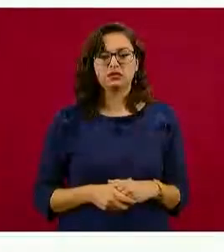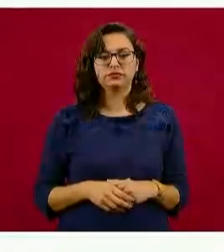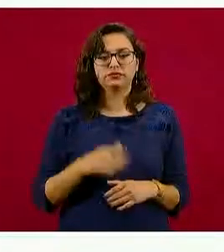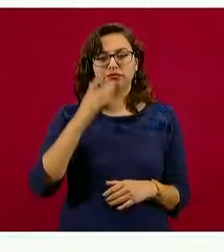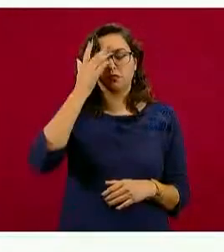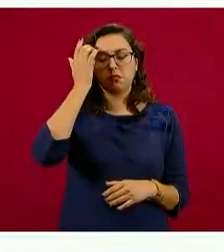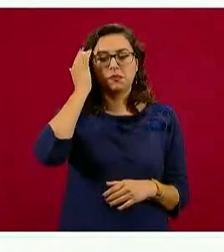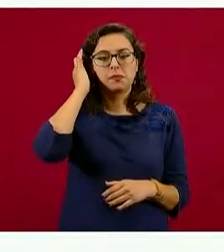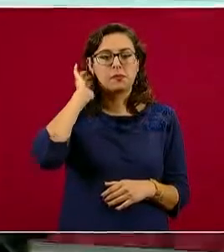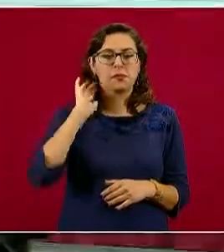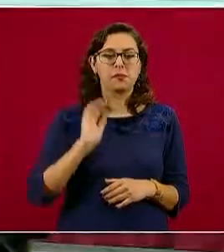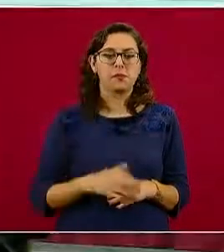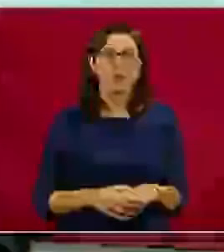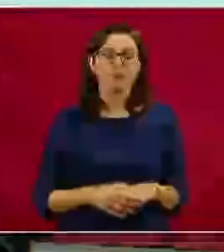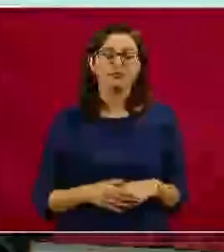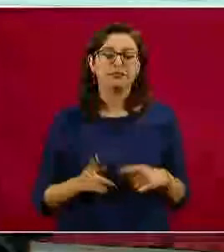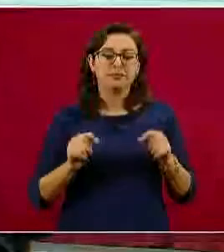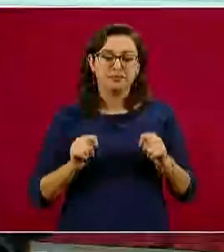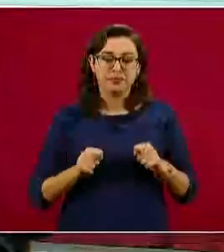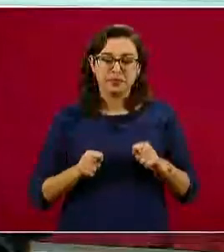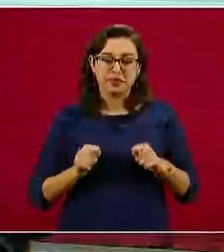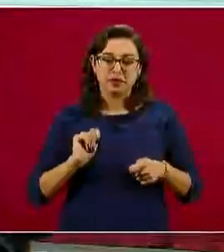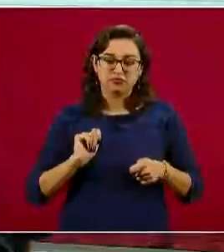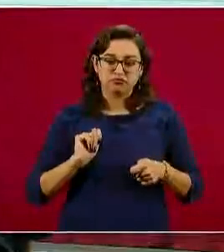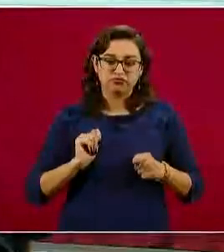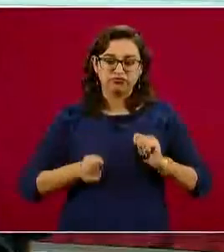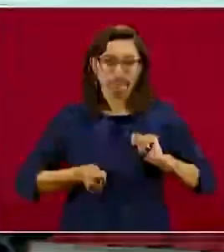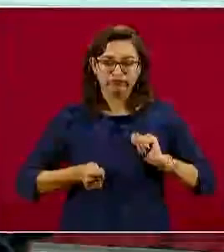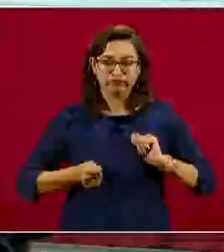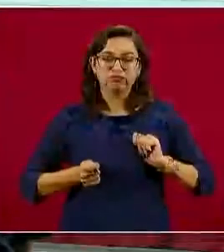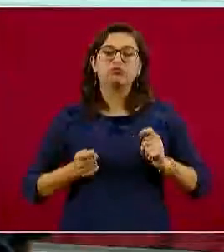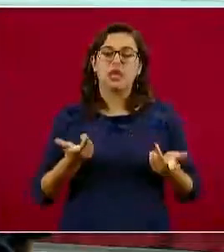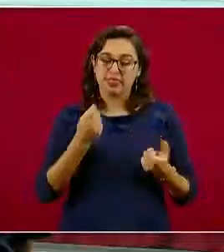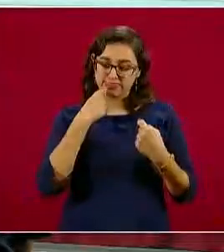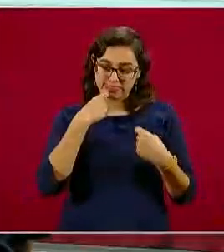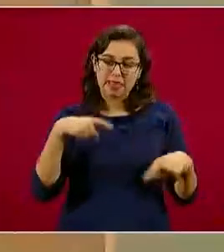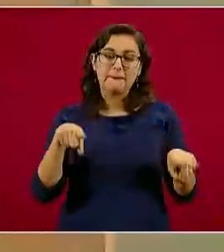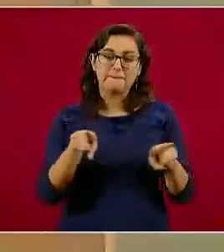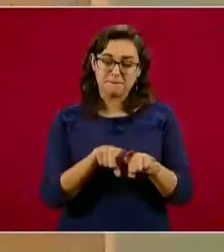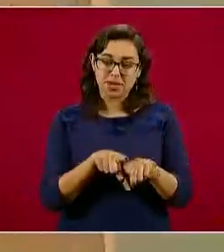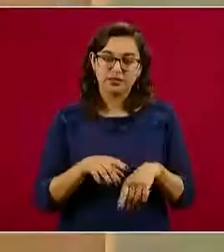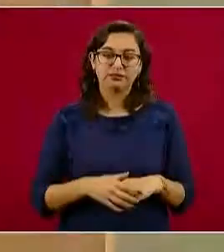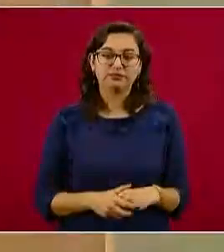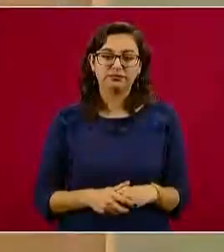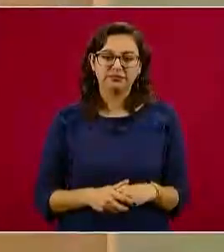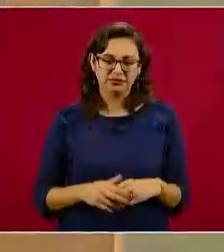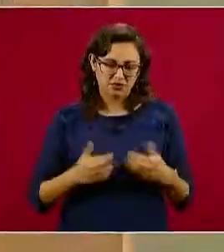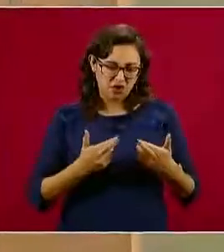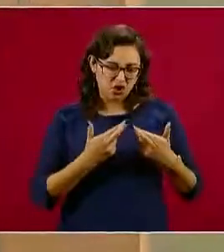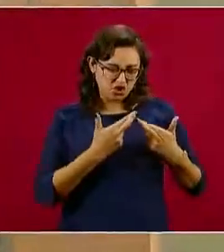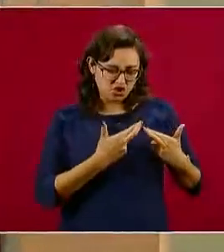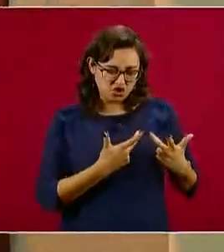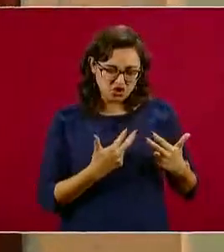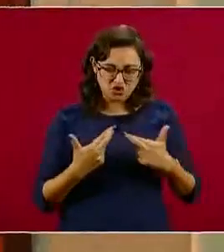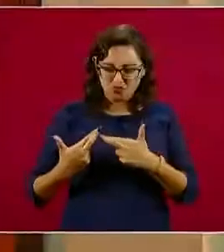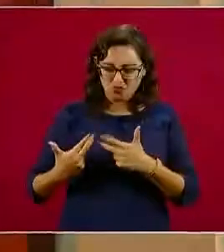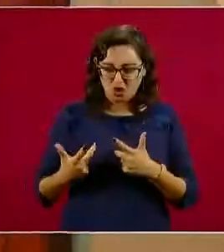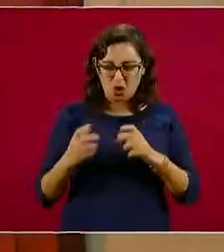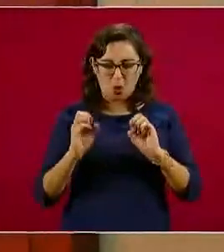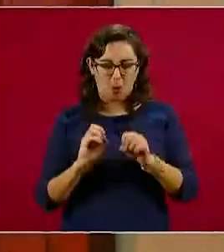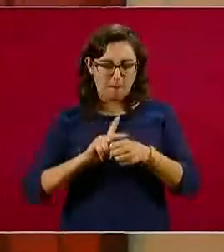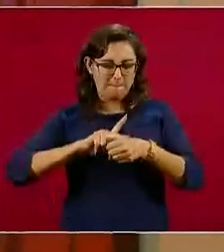por lo tanto ser curable. Desviación del pezón es otro de los signos clásicos, ulceración o engrosamiento de la piel en